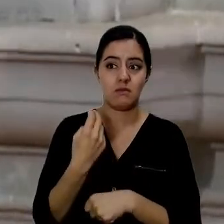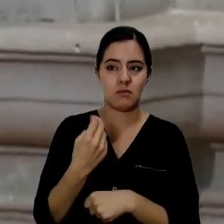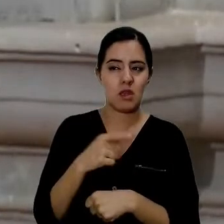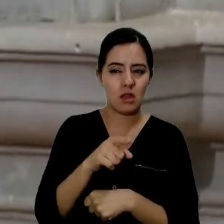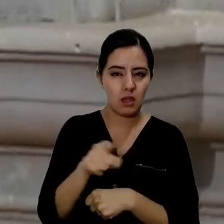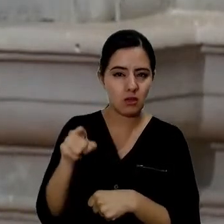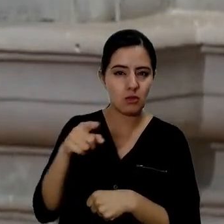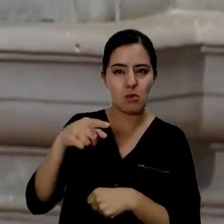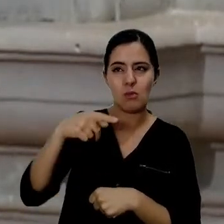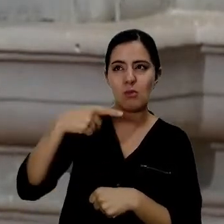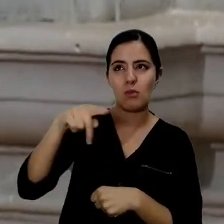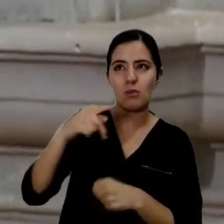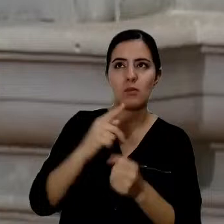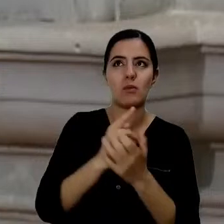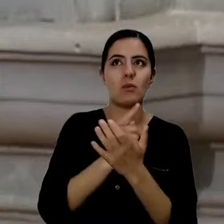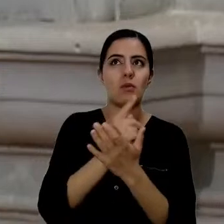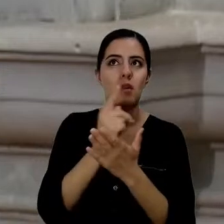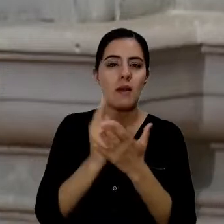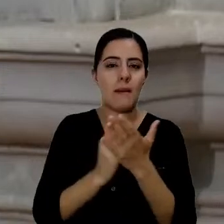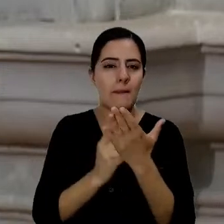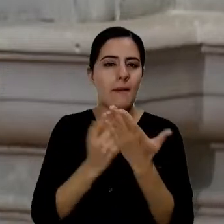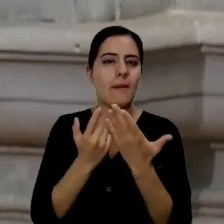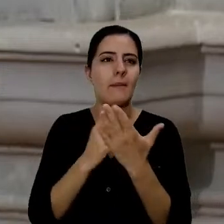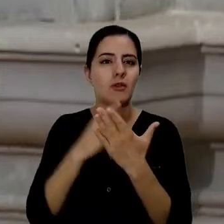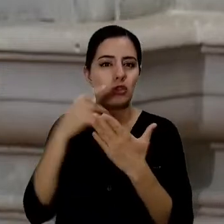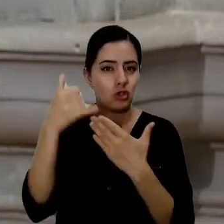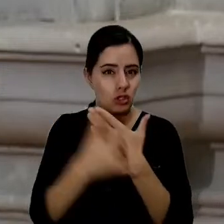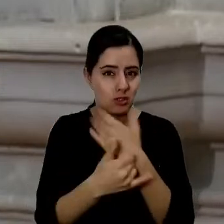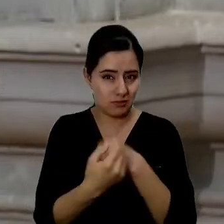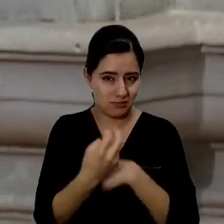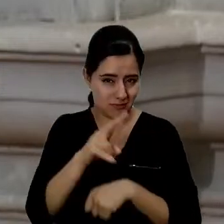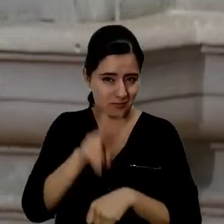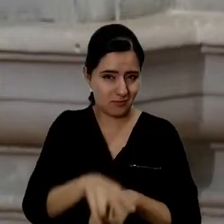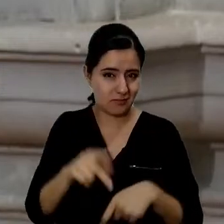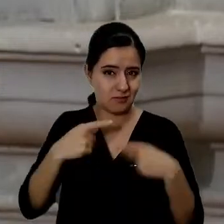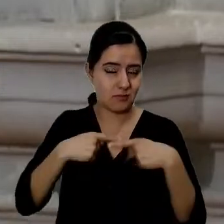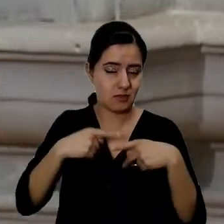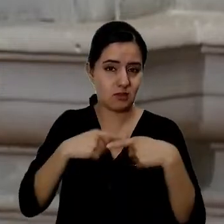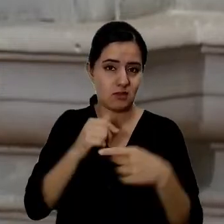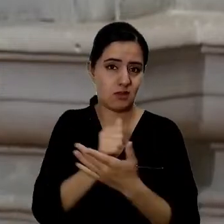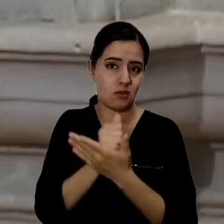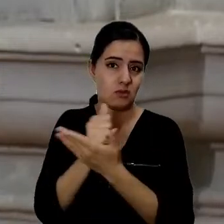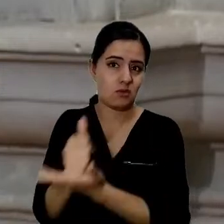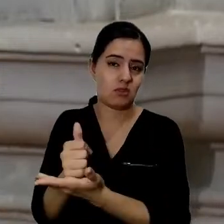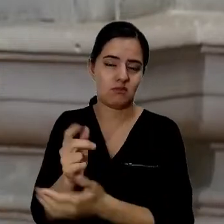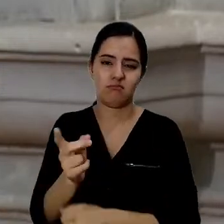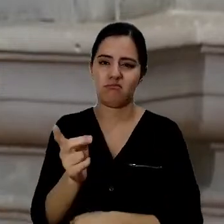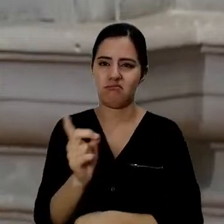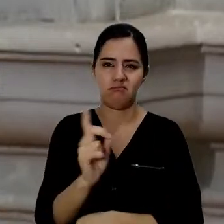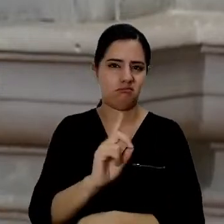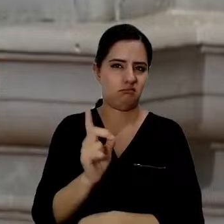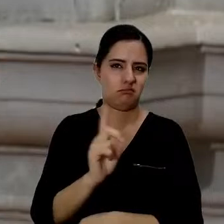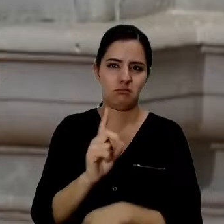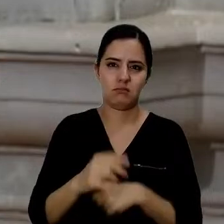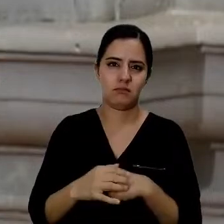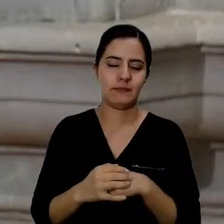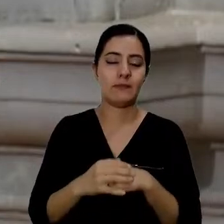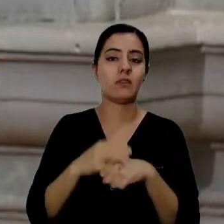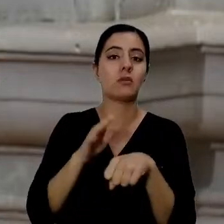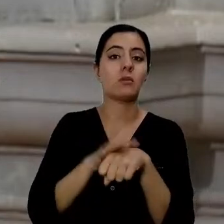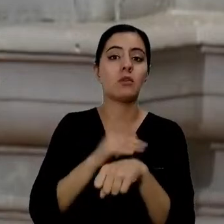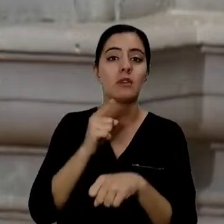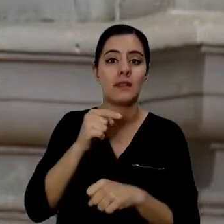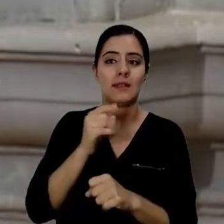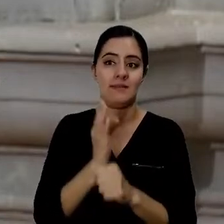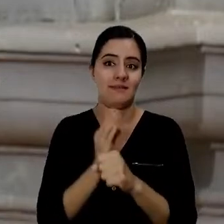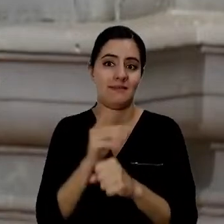que la ciudadanía se merece. Porque en este sexenio, donde se nos dijo que